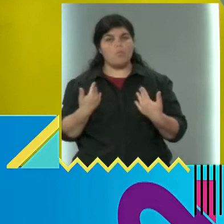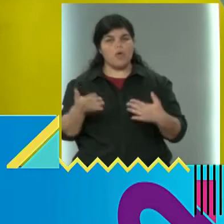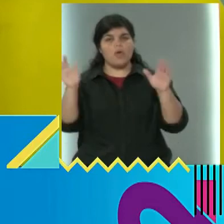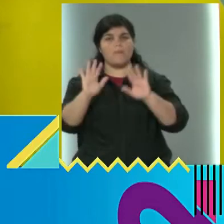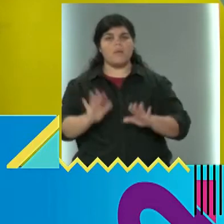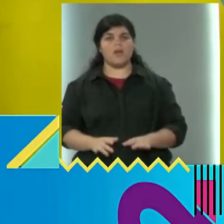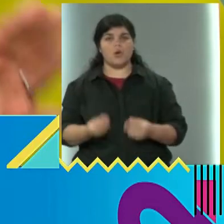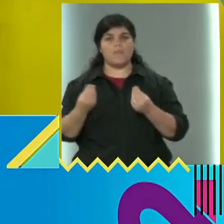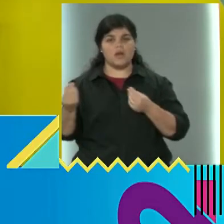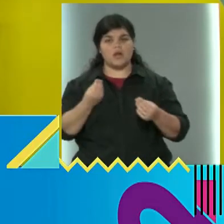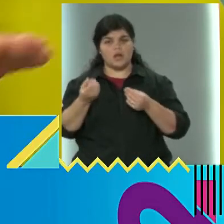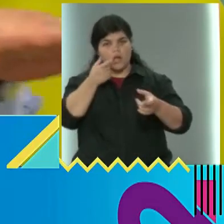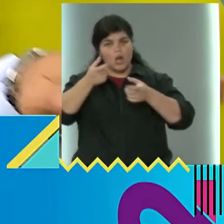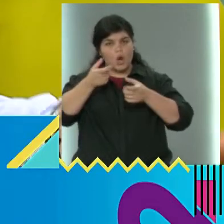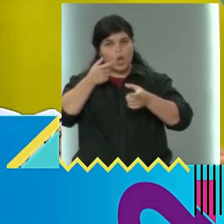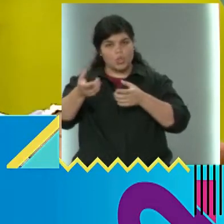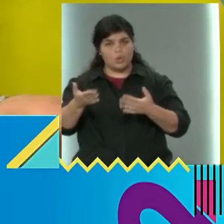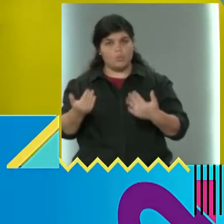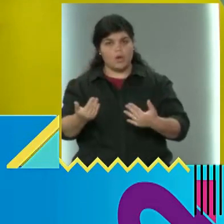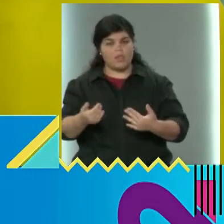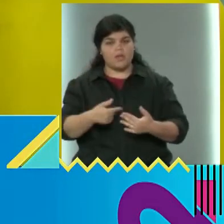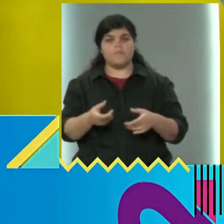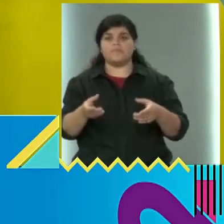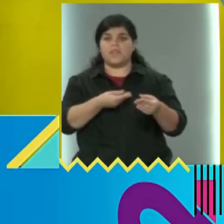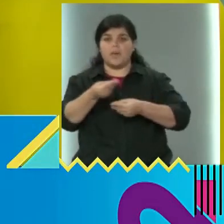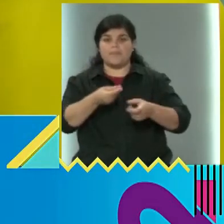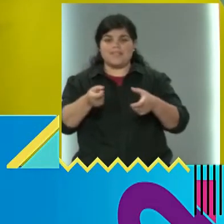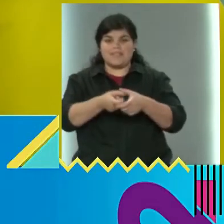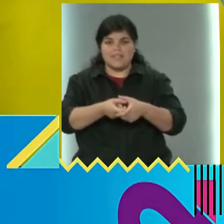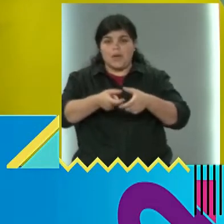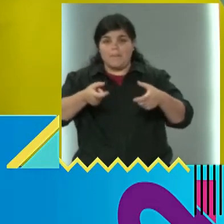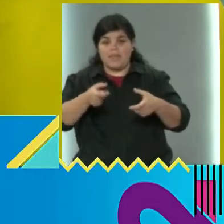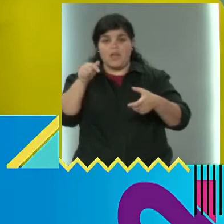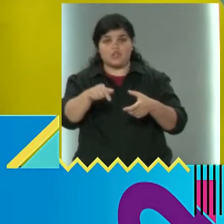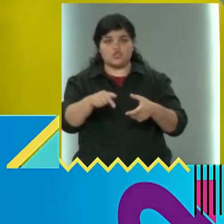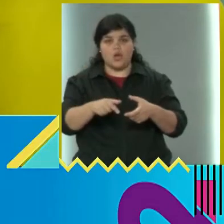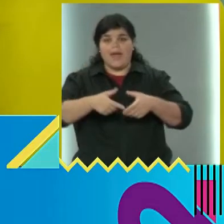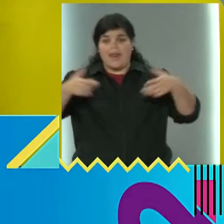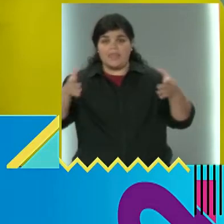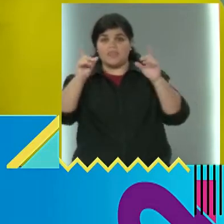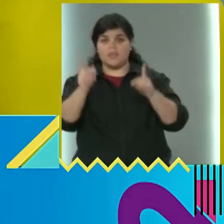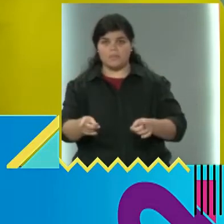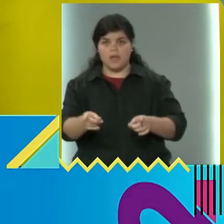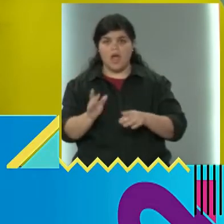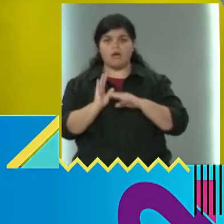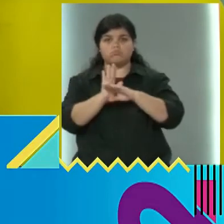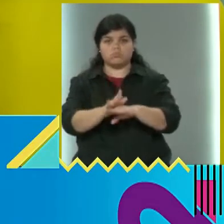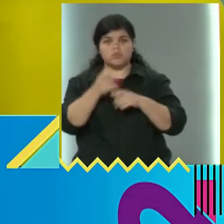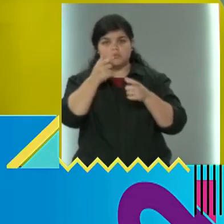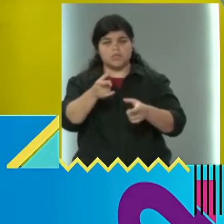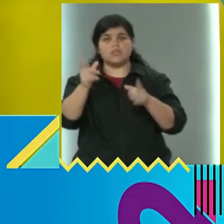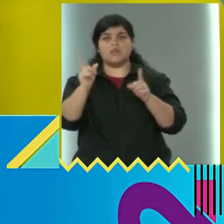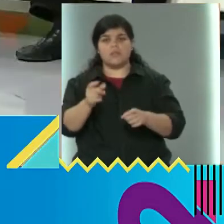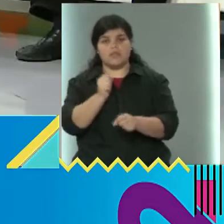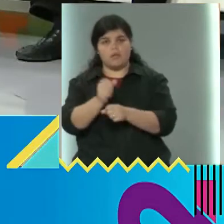esos controles y se puede llegar a abaratar. Acompañar a las pequeñas y medianas empresas, a las grandes empresas y también el trabajo por administración. Hay